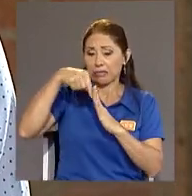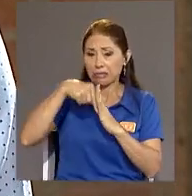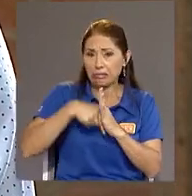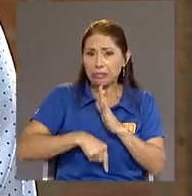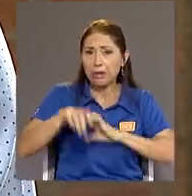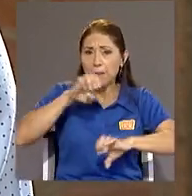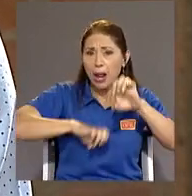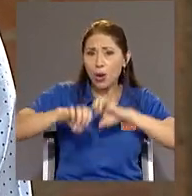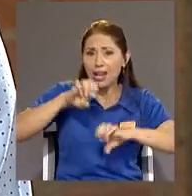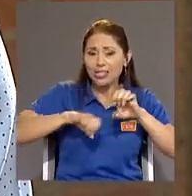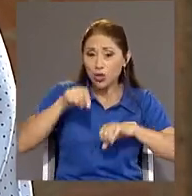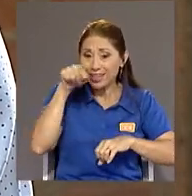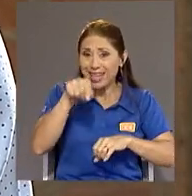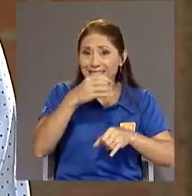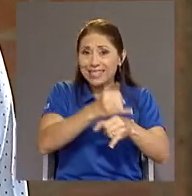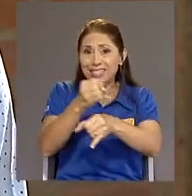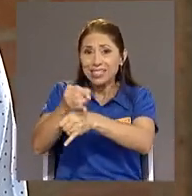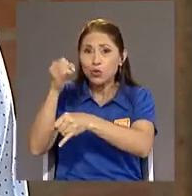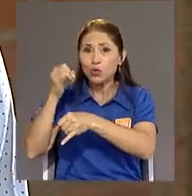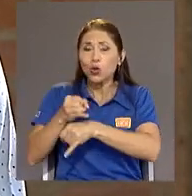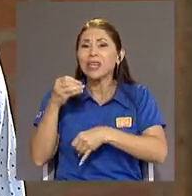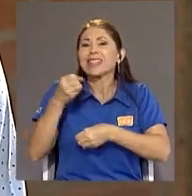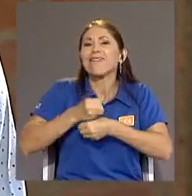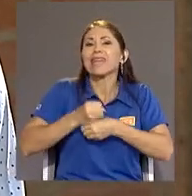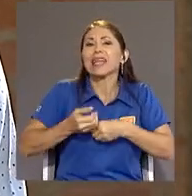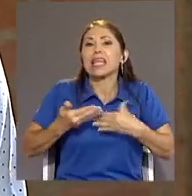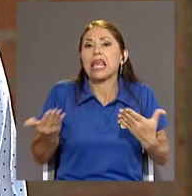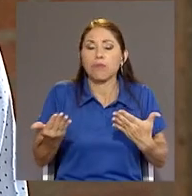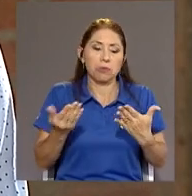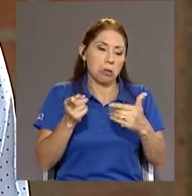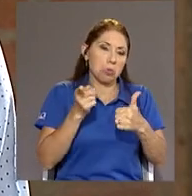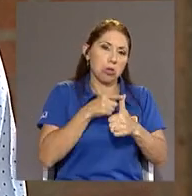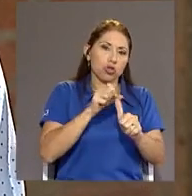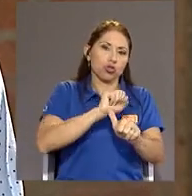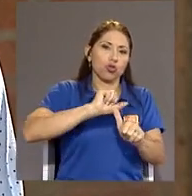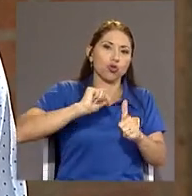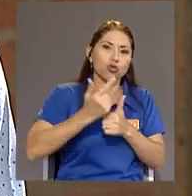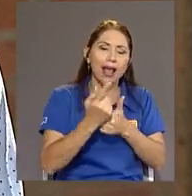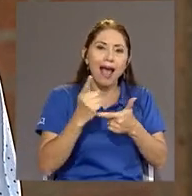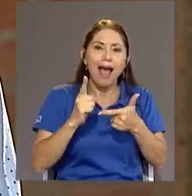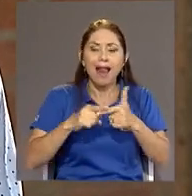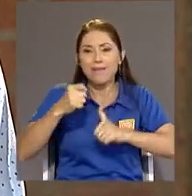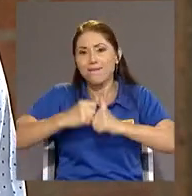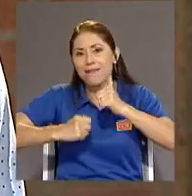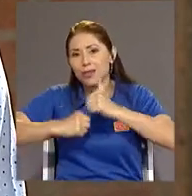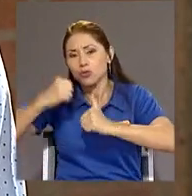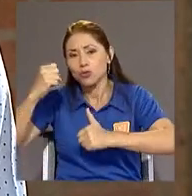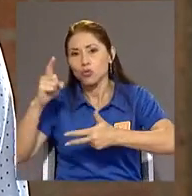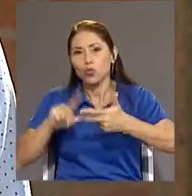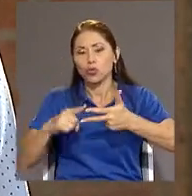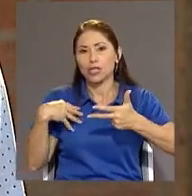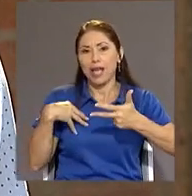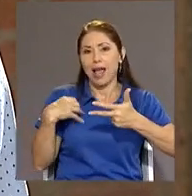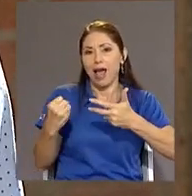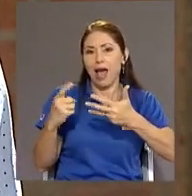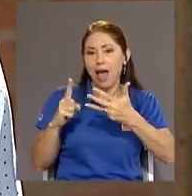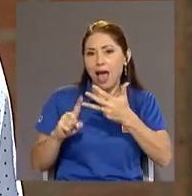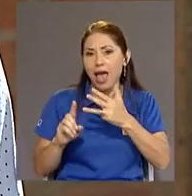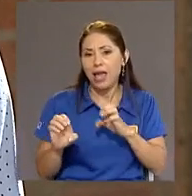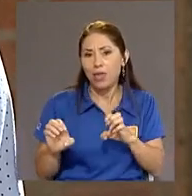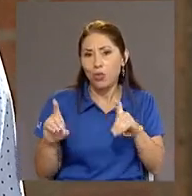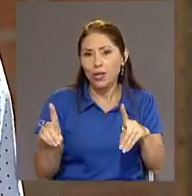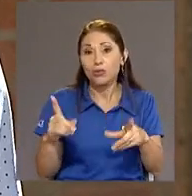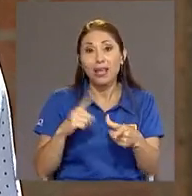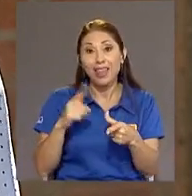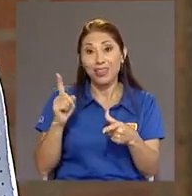estas instituciones, sea en el ámbito social, de infraestructura, de salud, de educación. Entonces, la investigación que